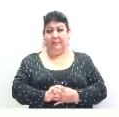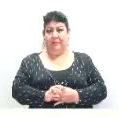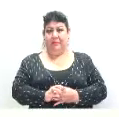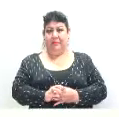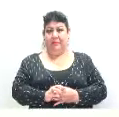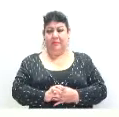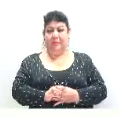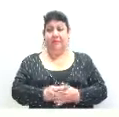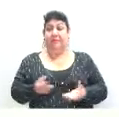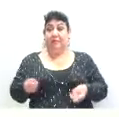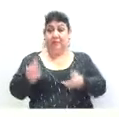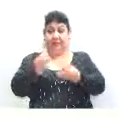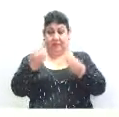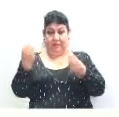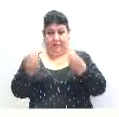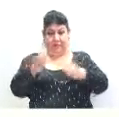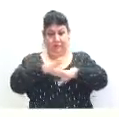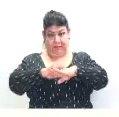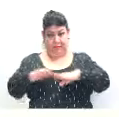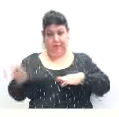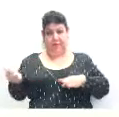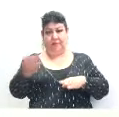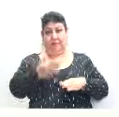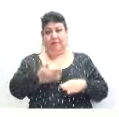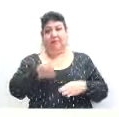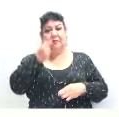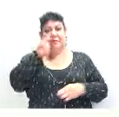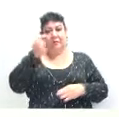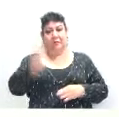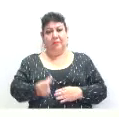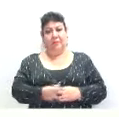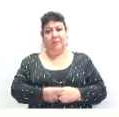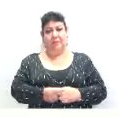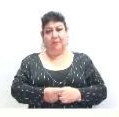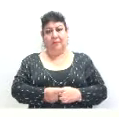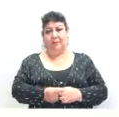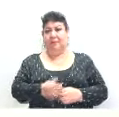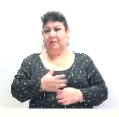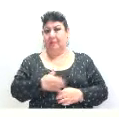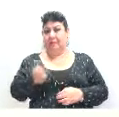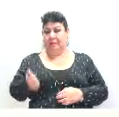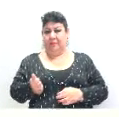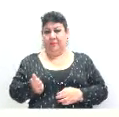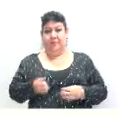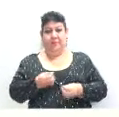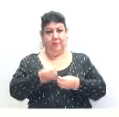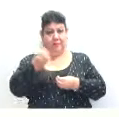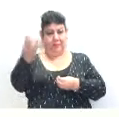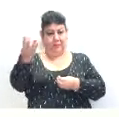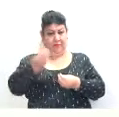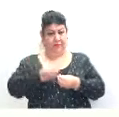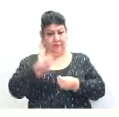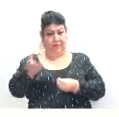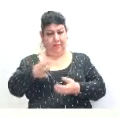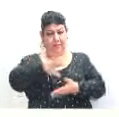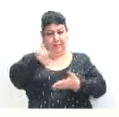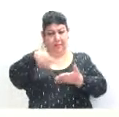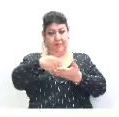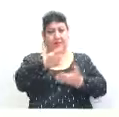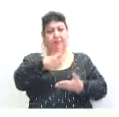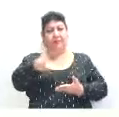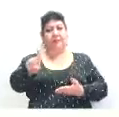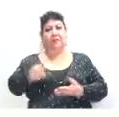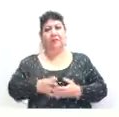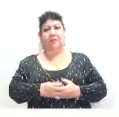Esta es una inversión un poquito más grande, cerca de medio millón de dólares, que está muy bien invertida. Todos